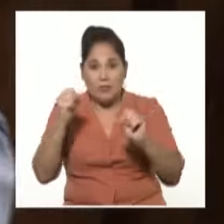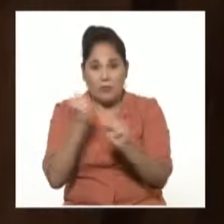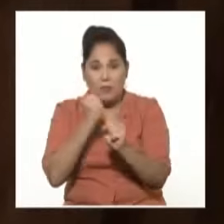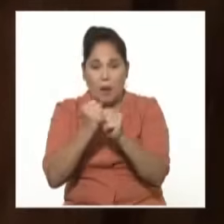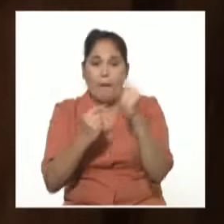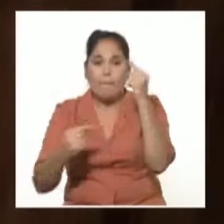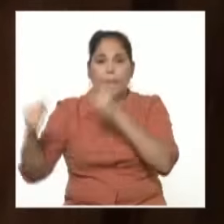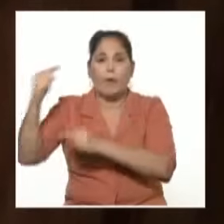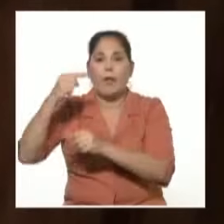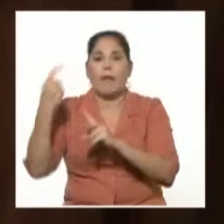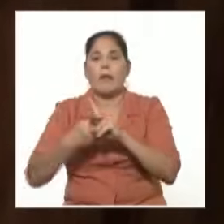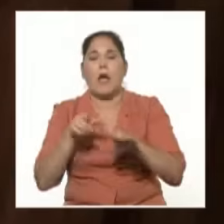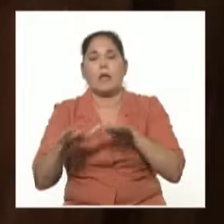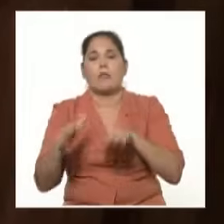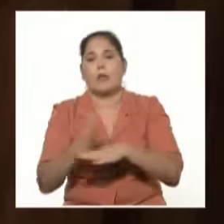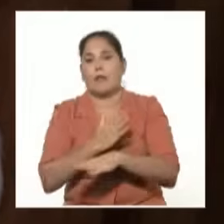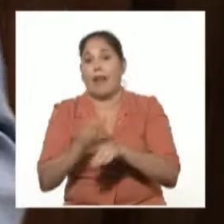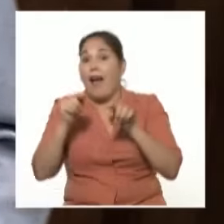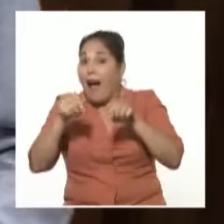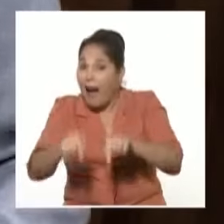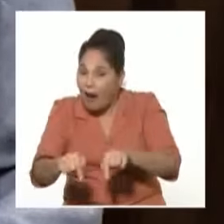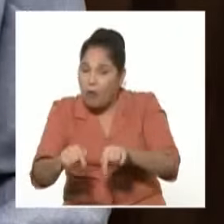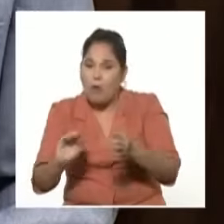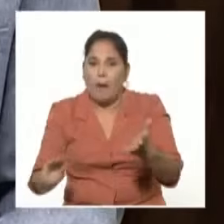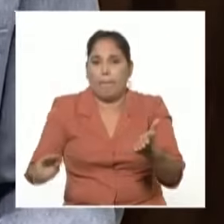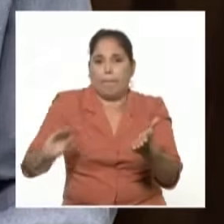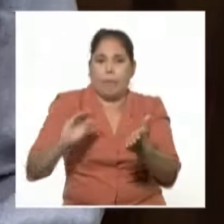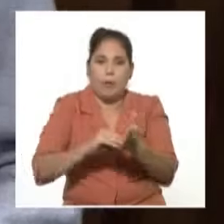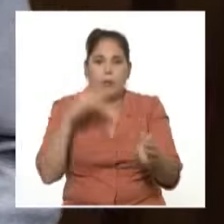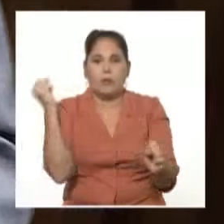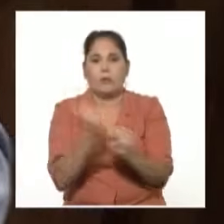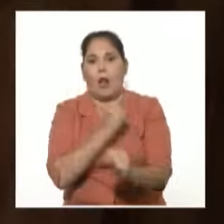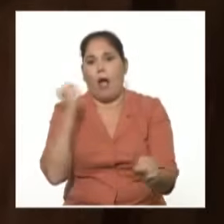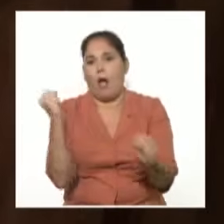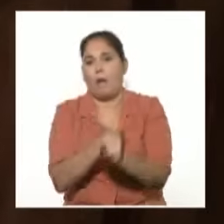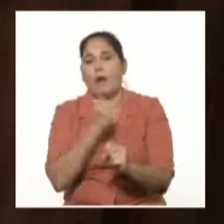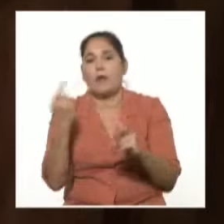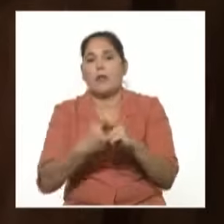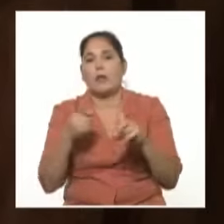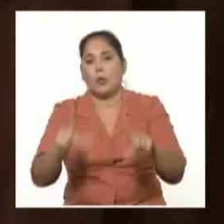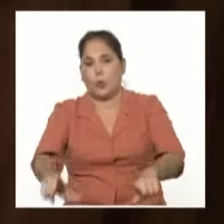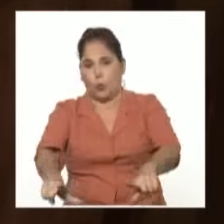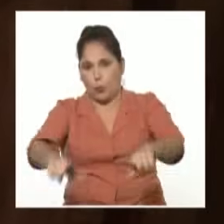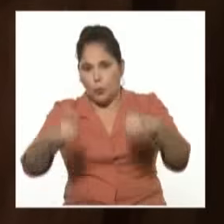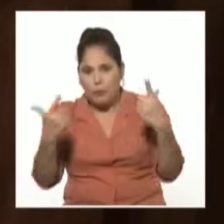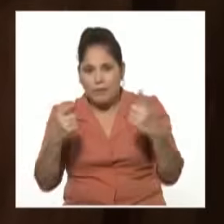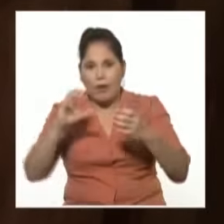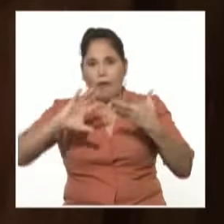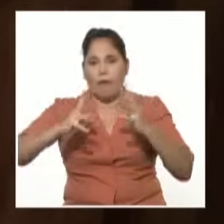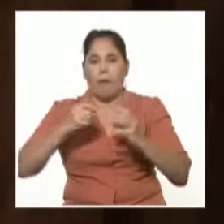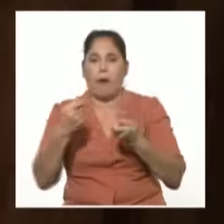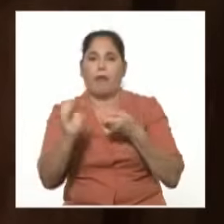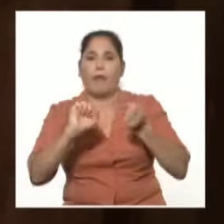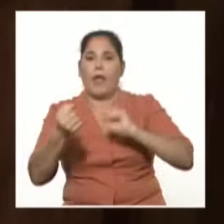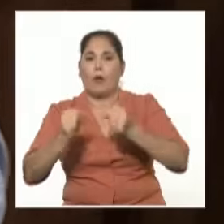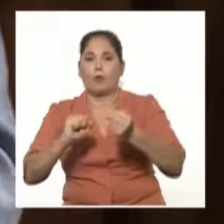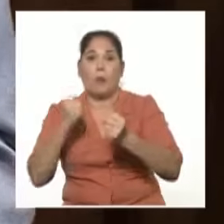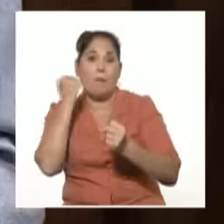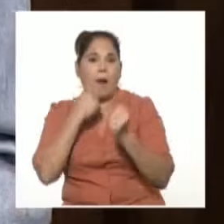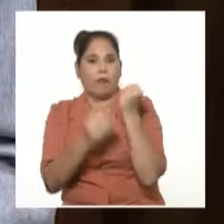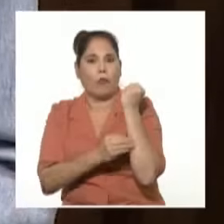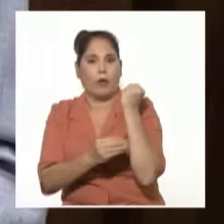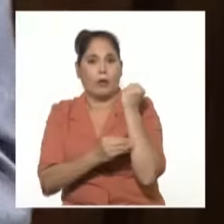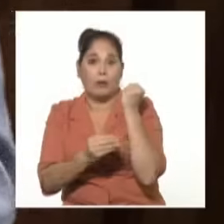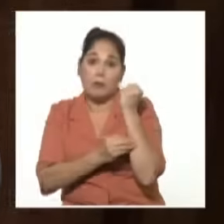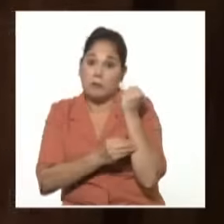prioridades y acciones. Ahora nos toca implementar, trabajar y cumplir. Los mecanismos de control se fortalecerán y